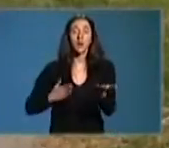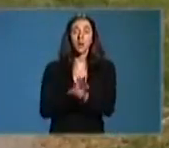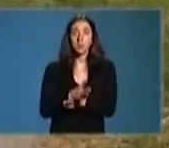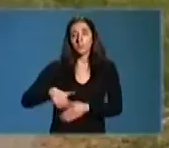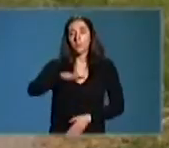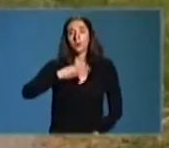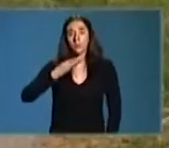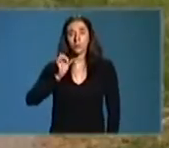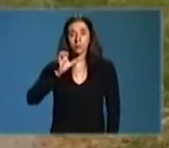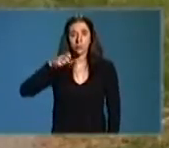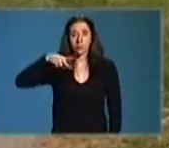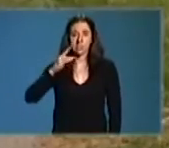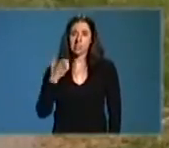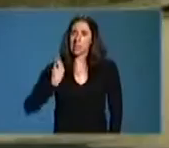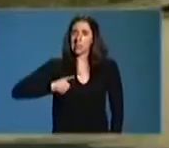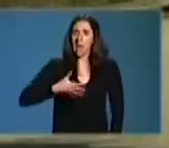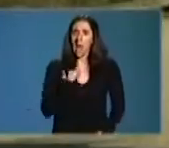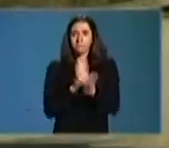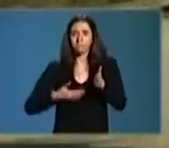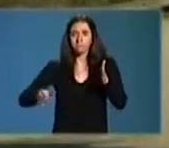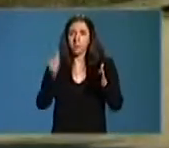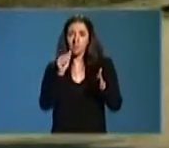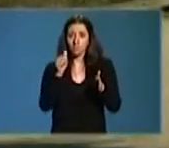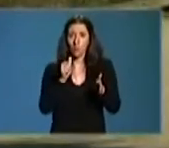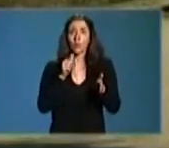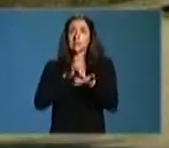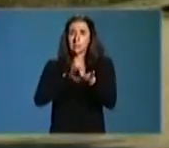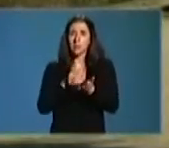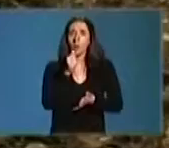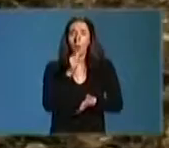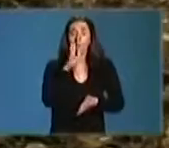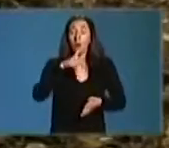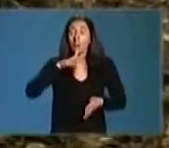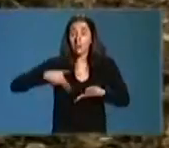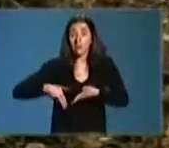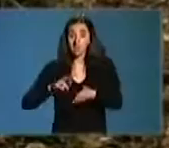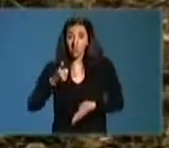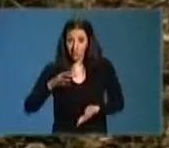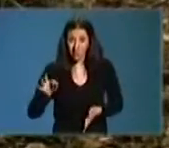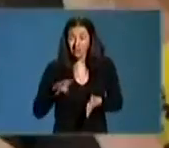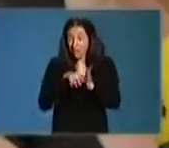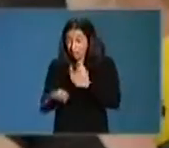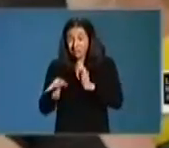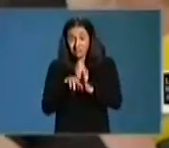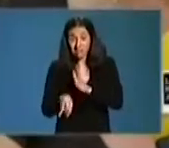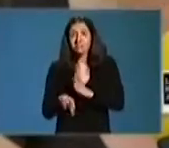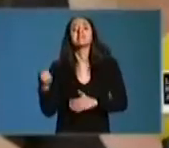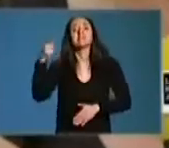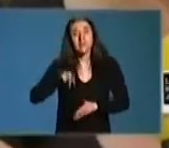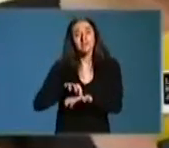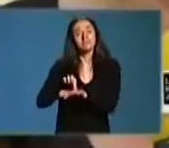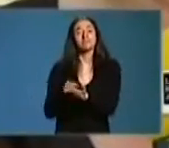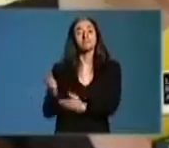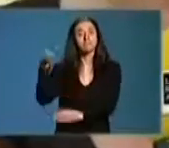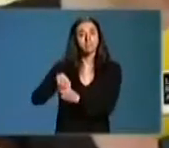de los entes ya cuenta con realidad abastece mente ahora están aquí las algas vértigo río rato totalmente era este servicio este momento tienes una fosa